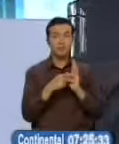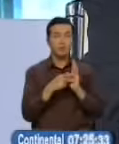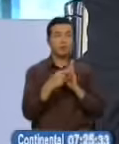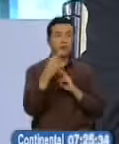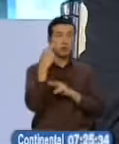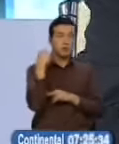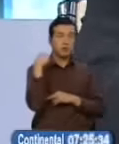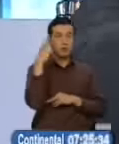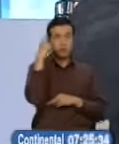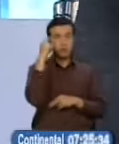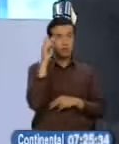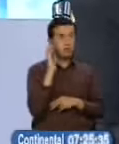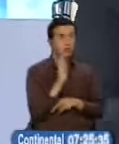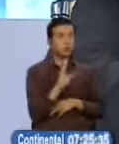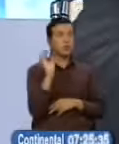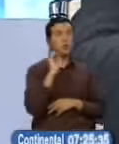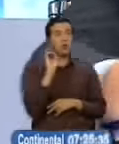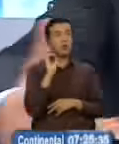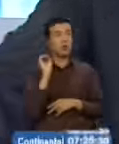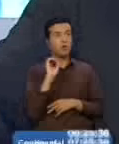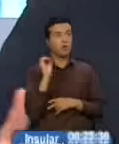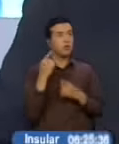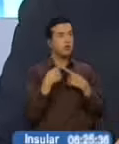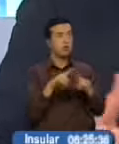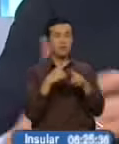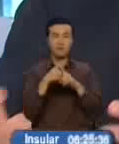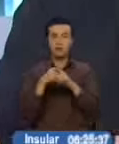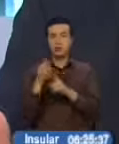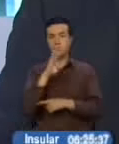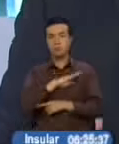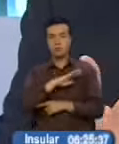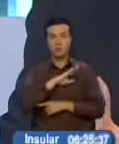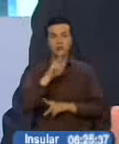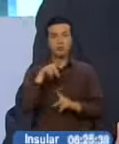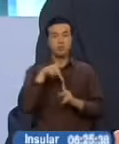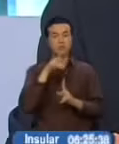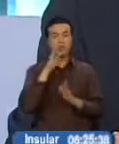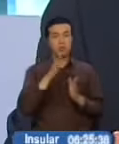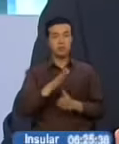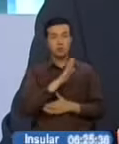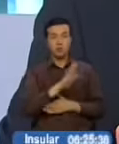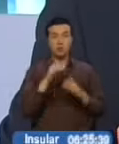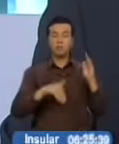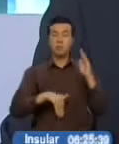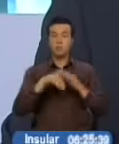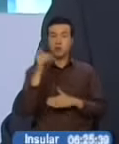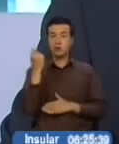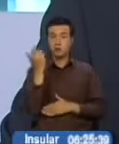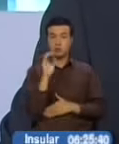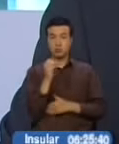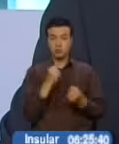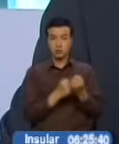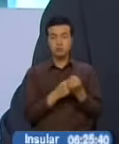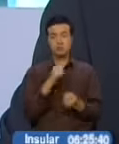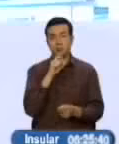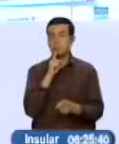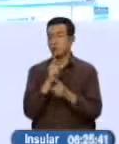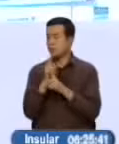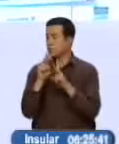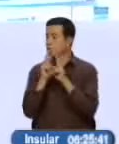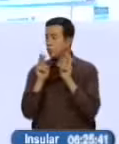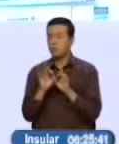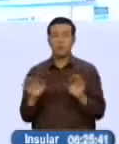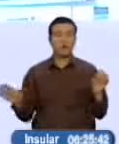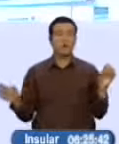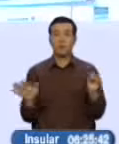competencia del gobierno nacional o central y de los distintos municipios y prefecturas, sino que estamos hablando de financiamiento. Por supuesto, y tiene que ser un